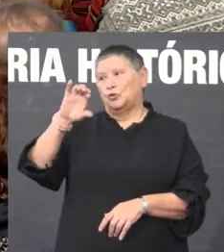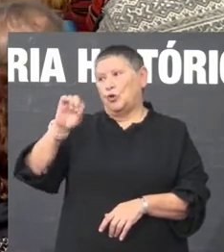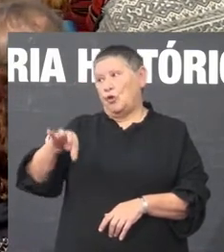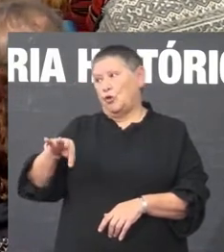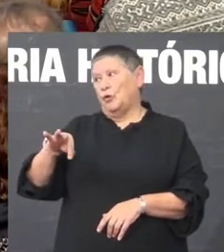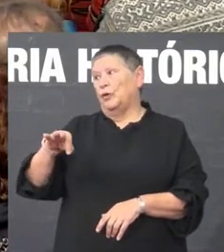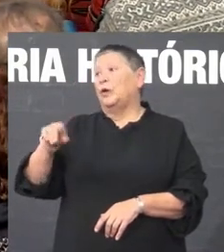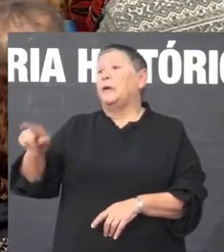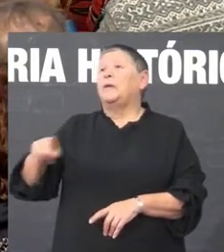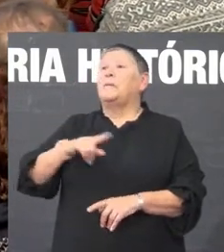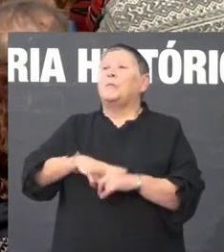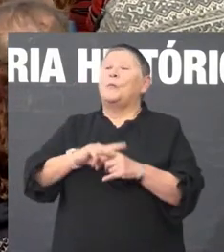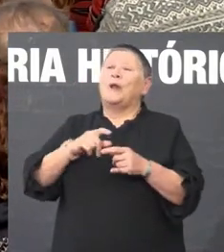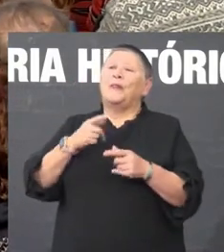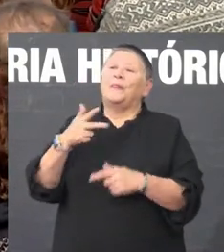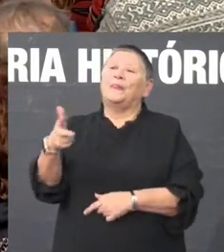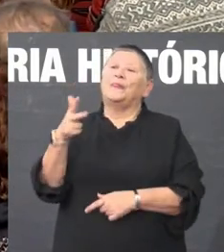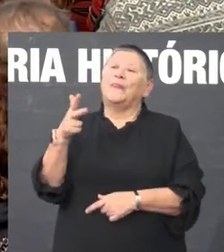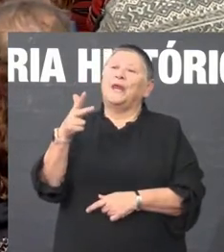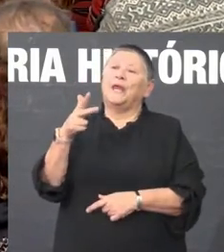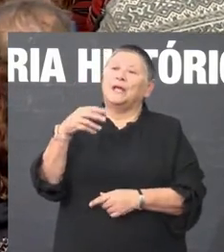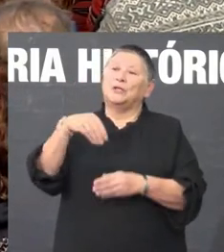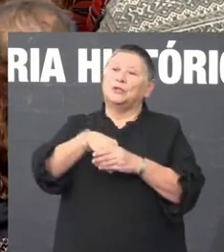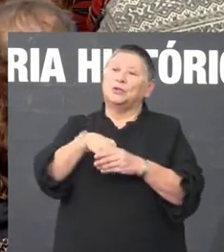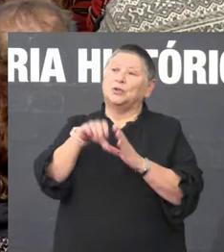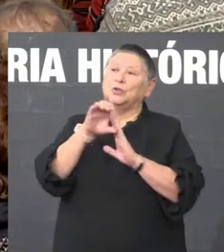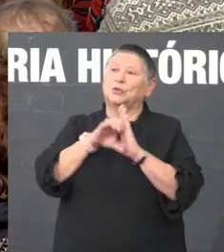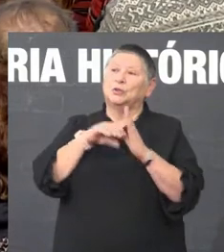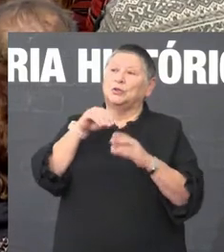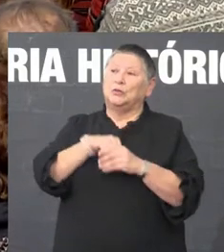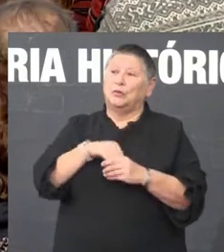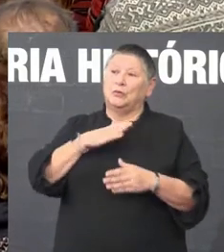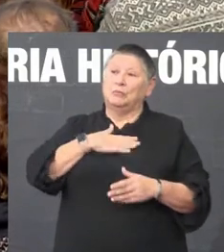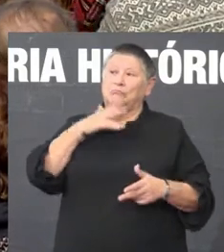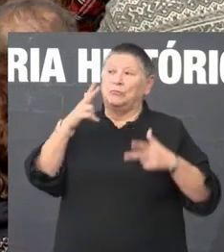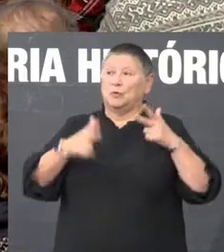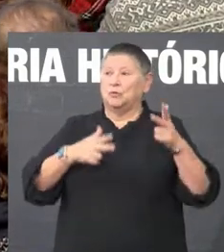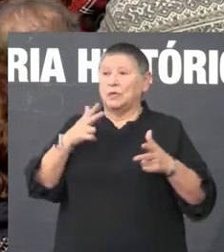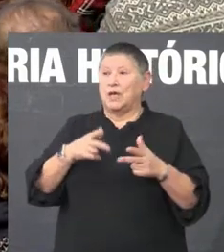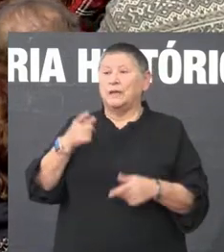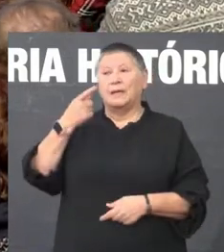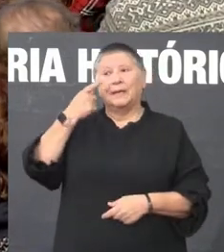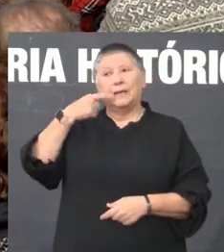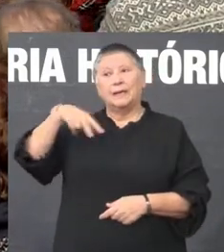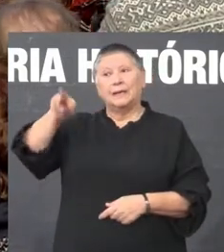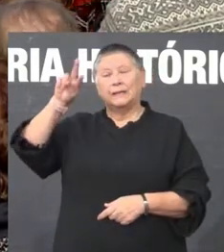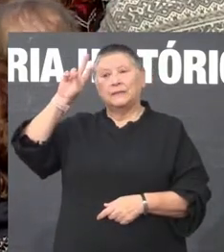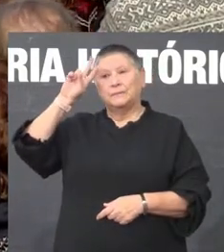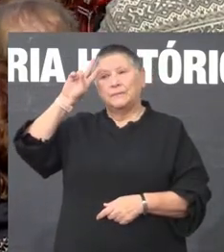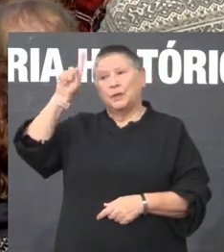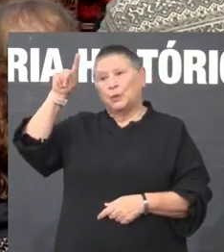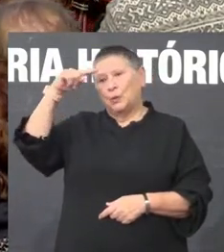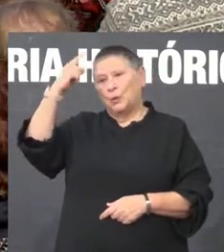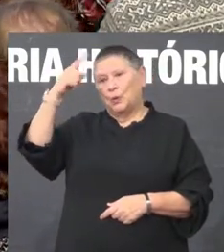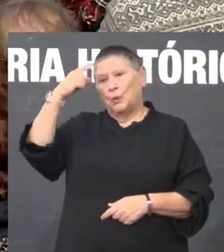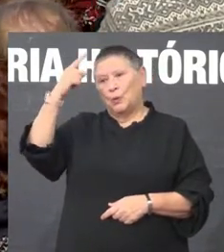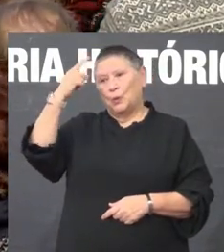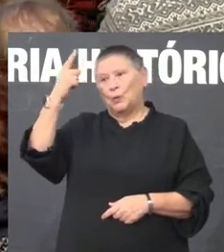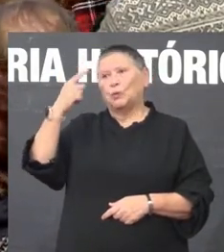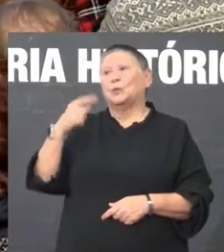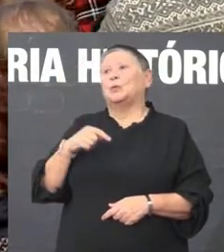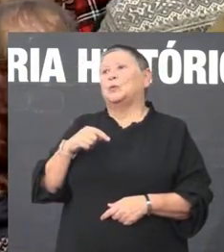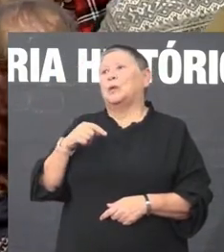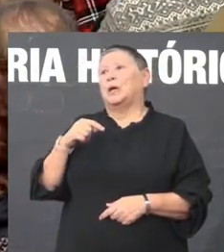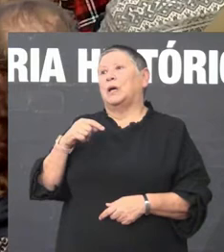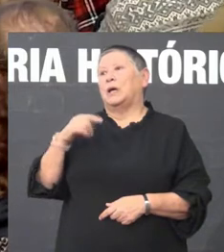Dereito Constitucional e Sistema Institucional de Euskadi, é tamén experto en cultura india-americana, estudoso